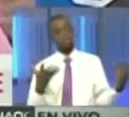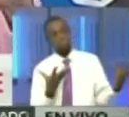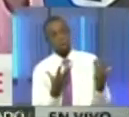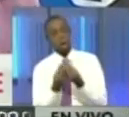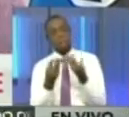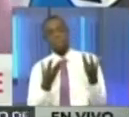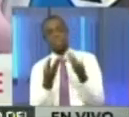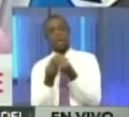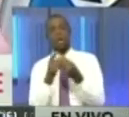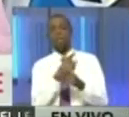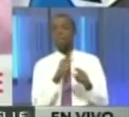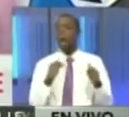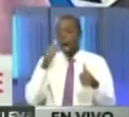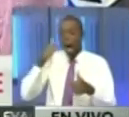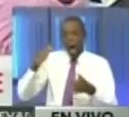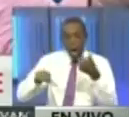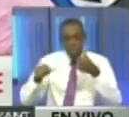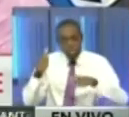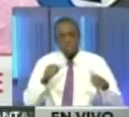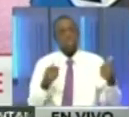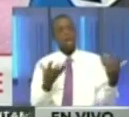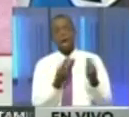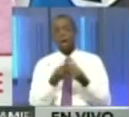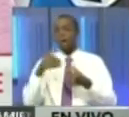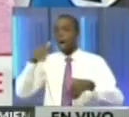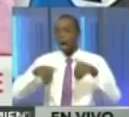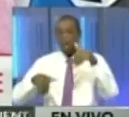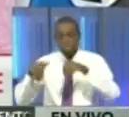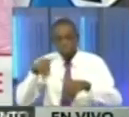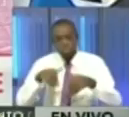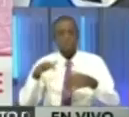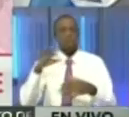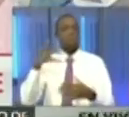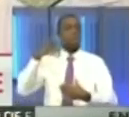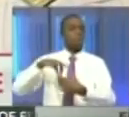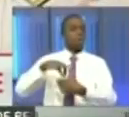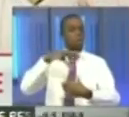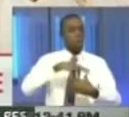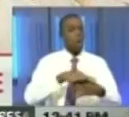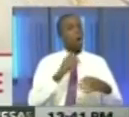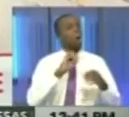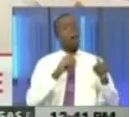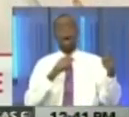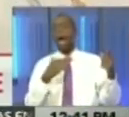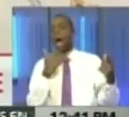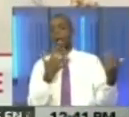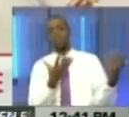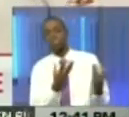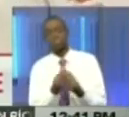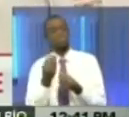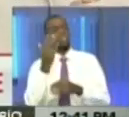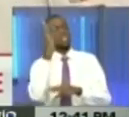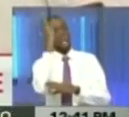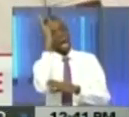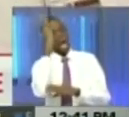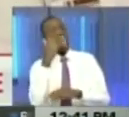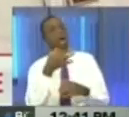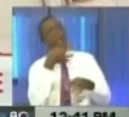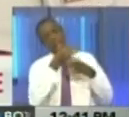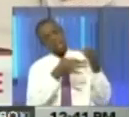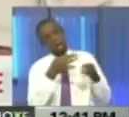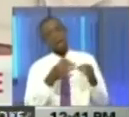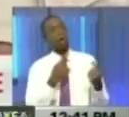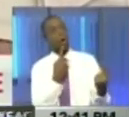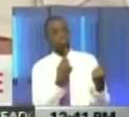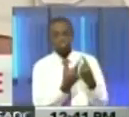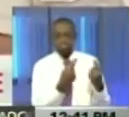de auditorías, bien sea de actividades electorales, bien sea a través de otras actividades, charlas, conversatorios y otro tipo de actividades